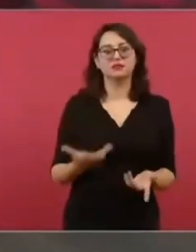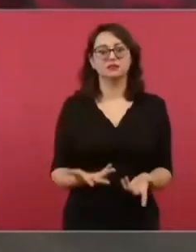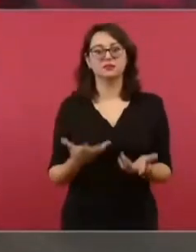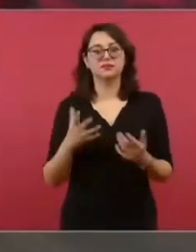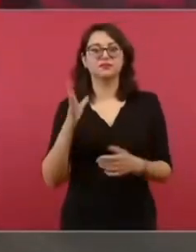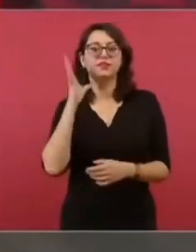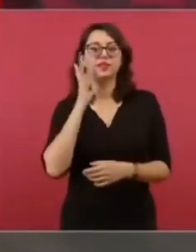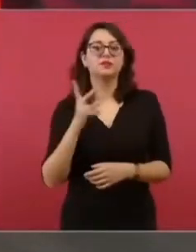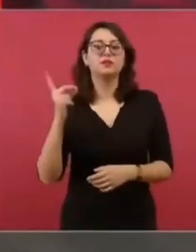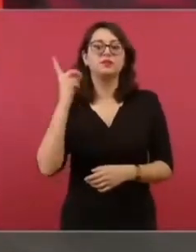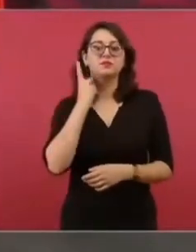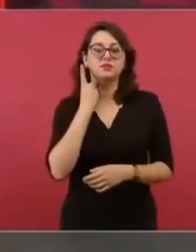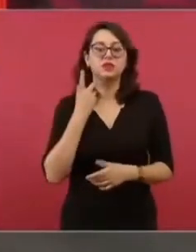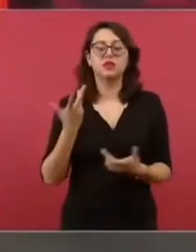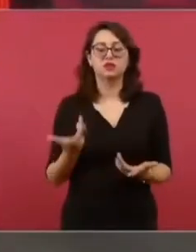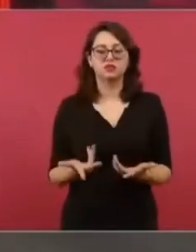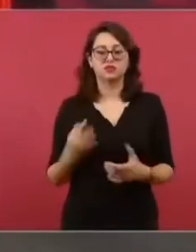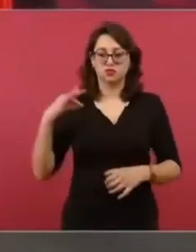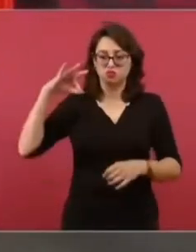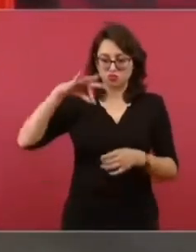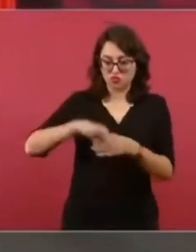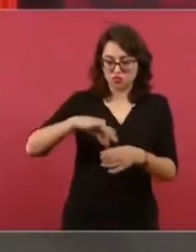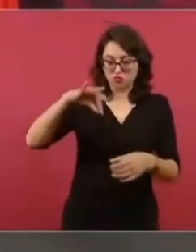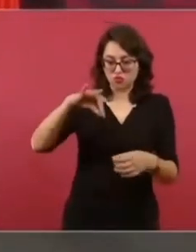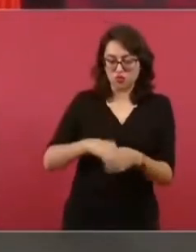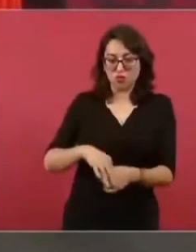de la Cámara de Diputados,